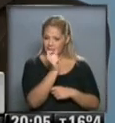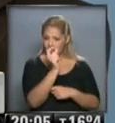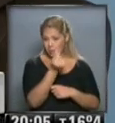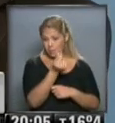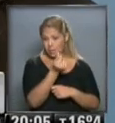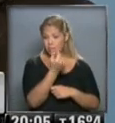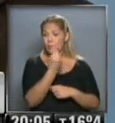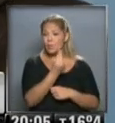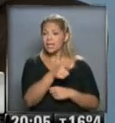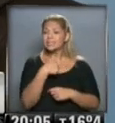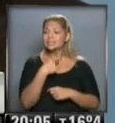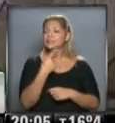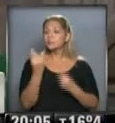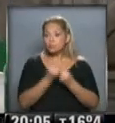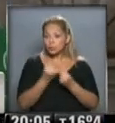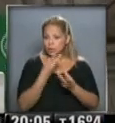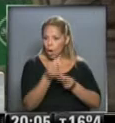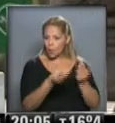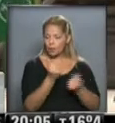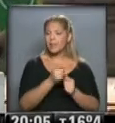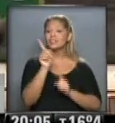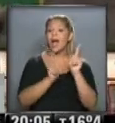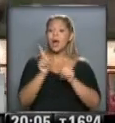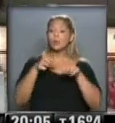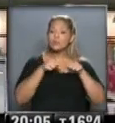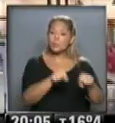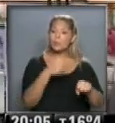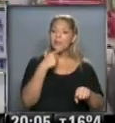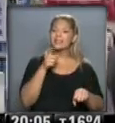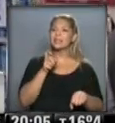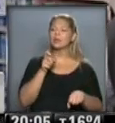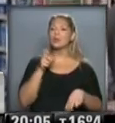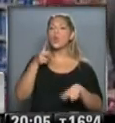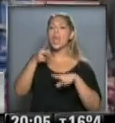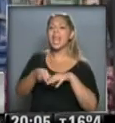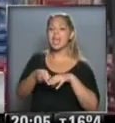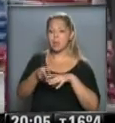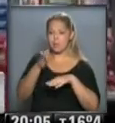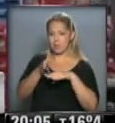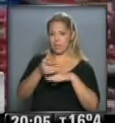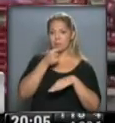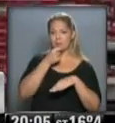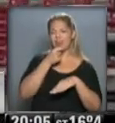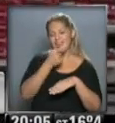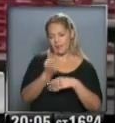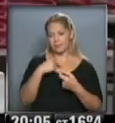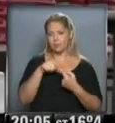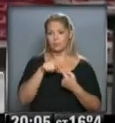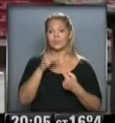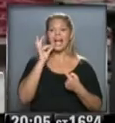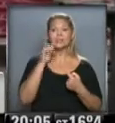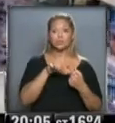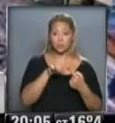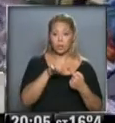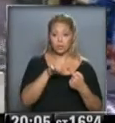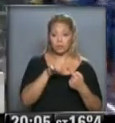ser de alta demanda, algunas cadenas están racionalizando la venta. Yo pongo dos ejemplos. Uno es el